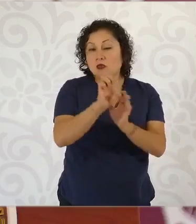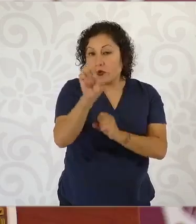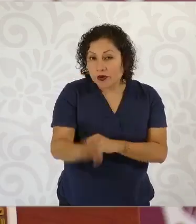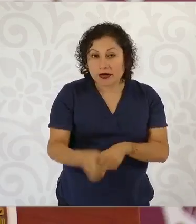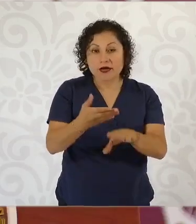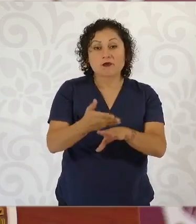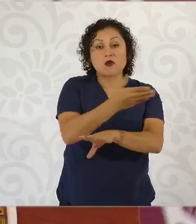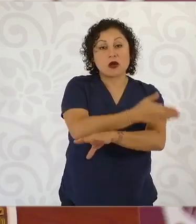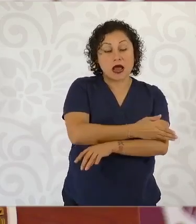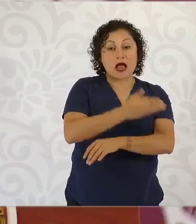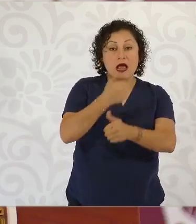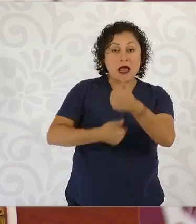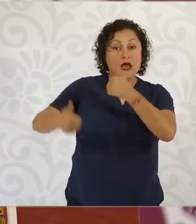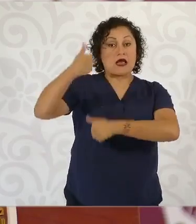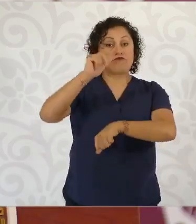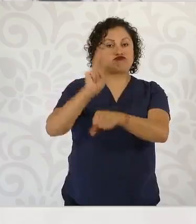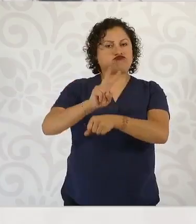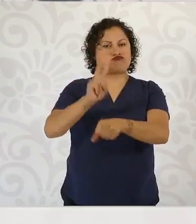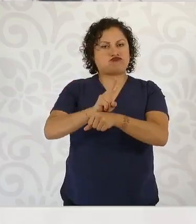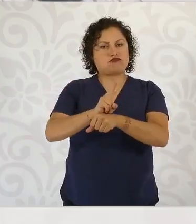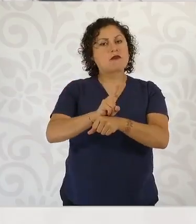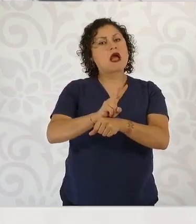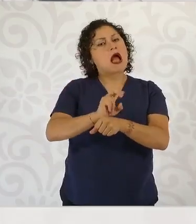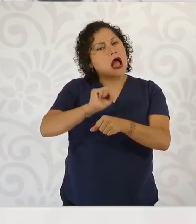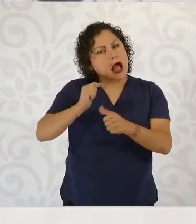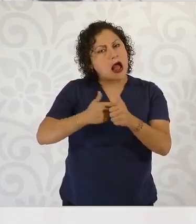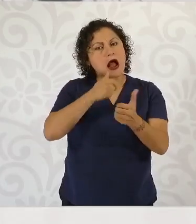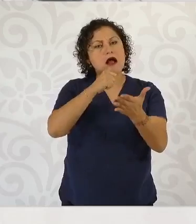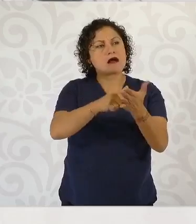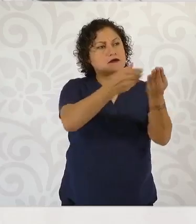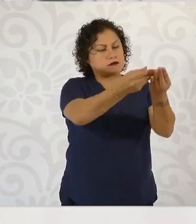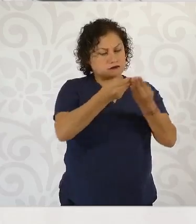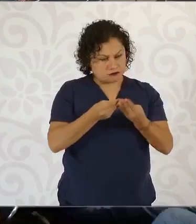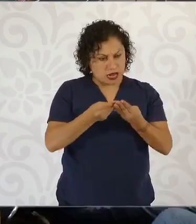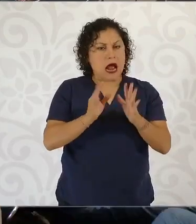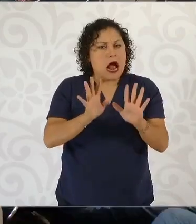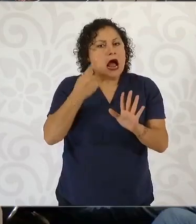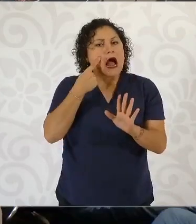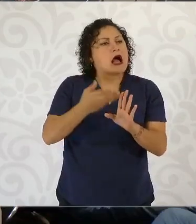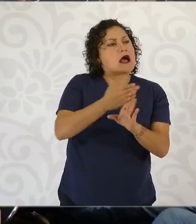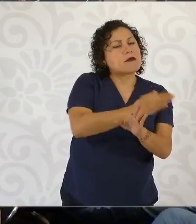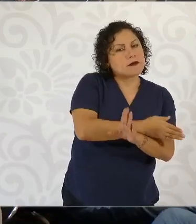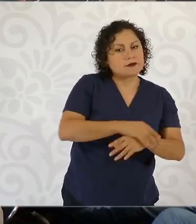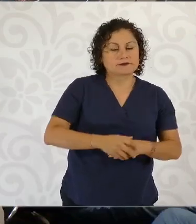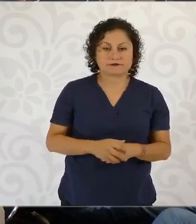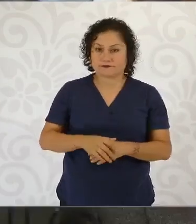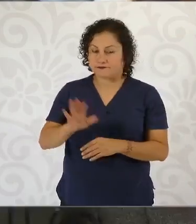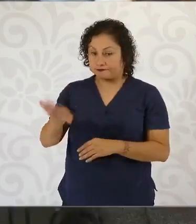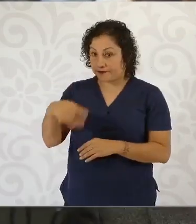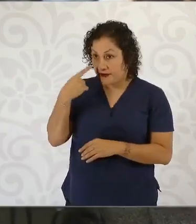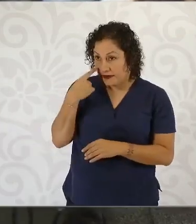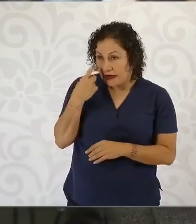resultado de la Auditoría Superior de la Federación, hay que ver si se solventó esa información. Más allá de esas